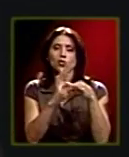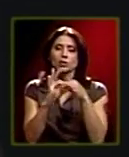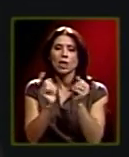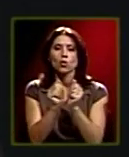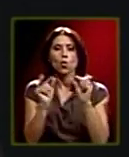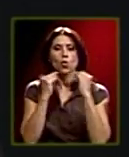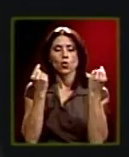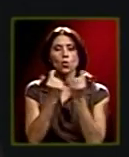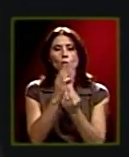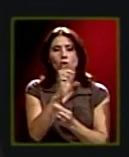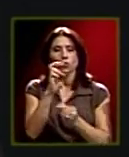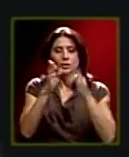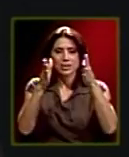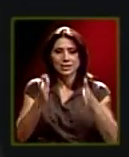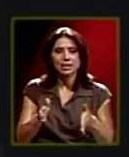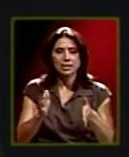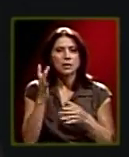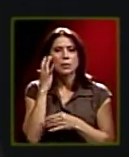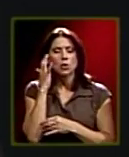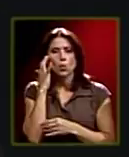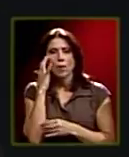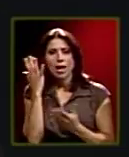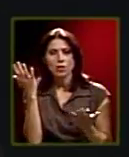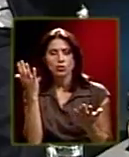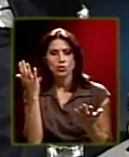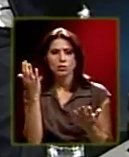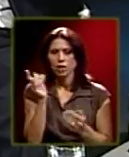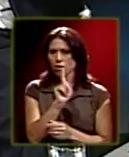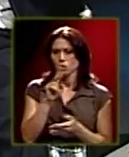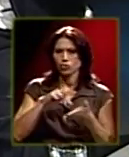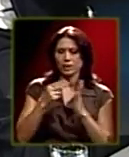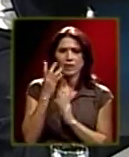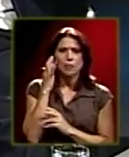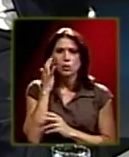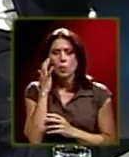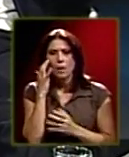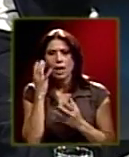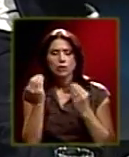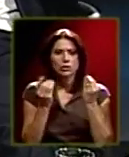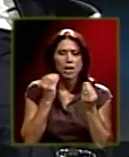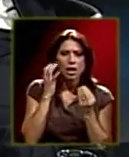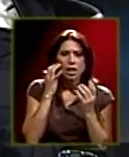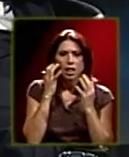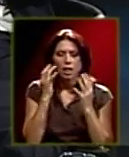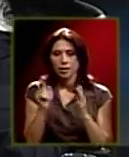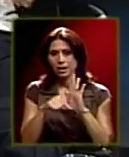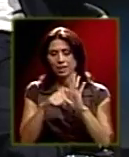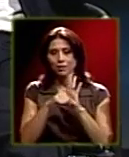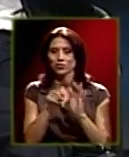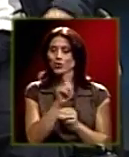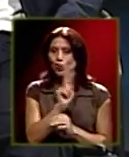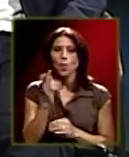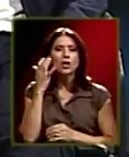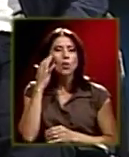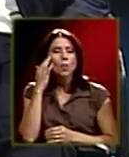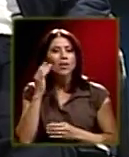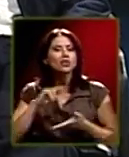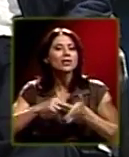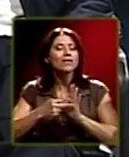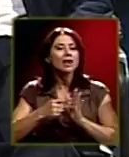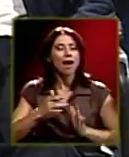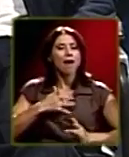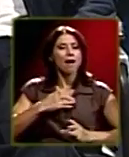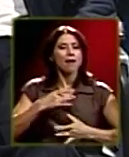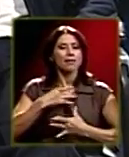grupo de costarricenses que estaban preocupados, y por preocupados no quiero decir preocupados en el sentido negativo, sino interesados en lo